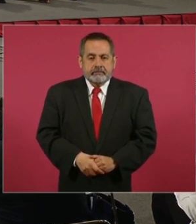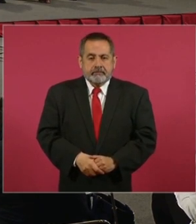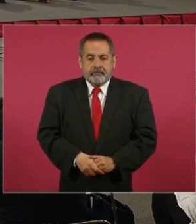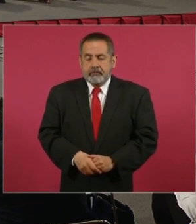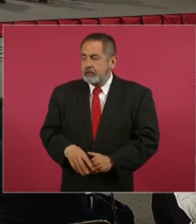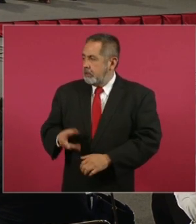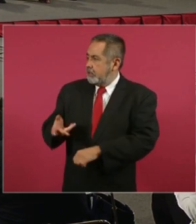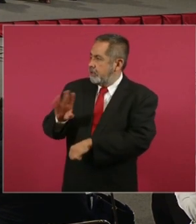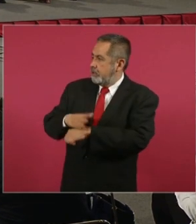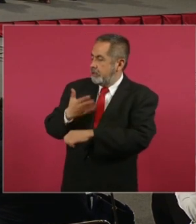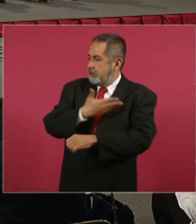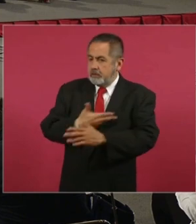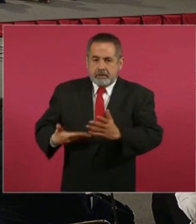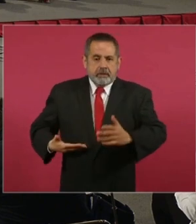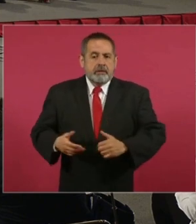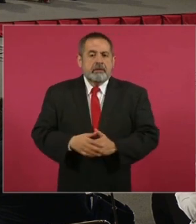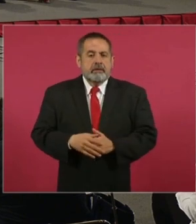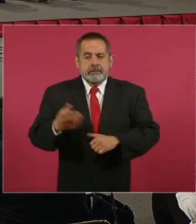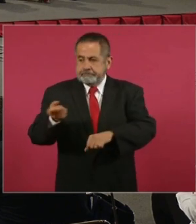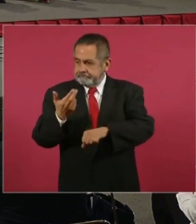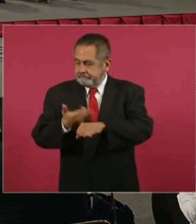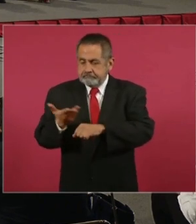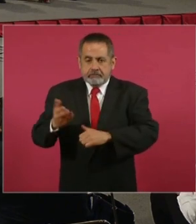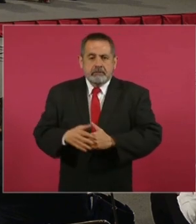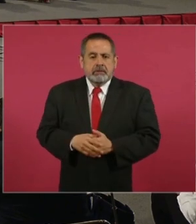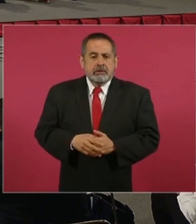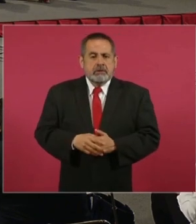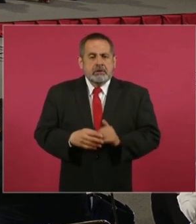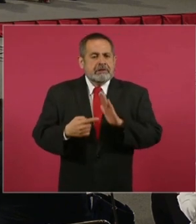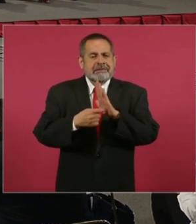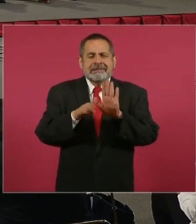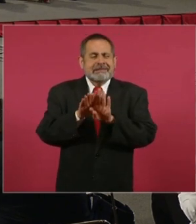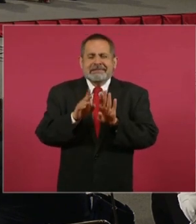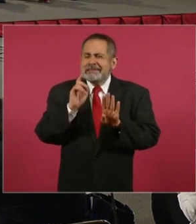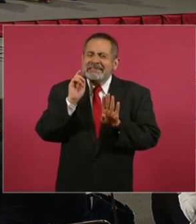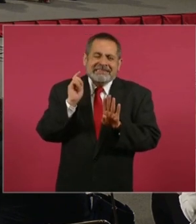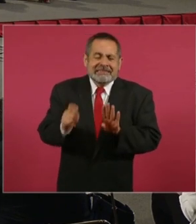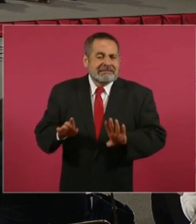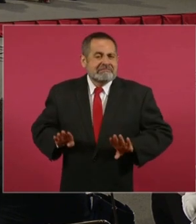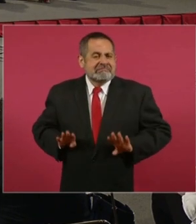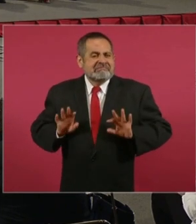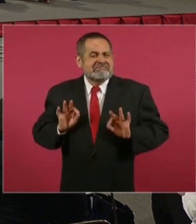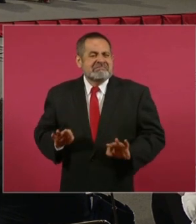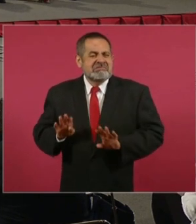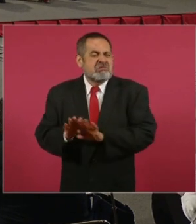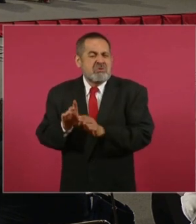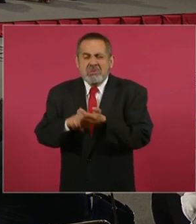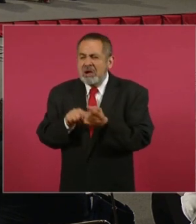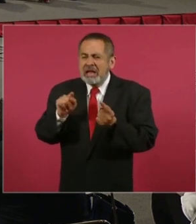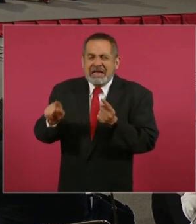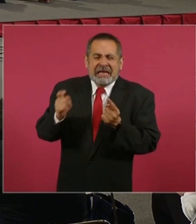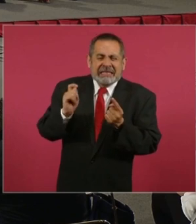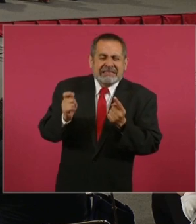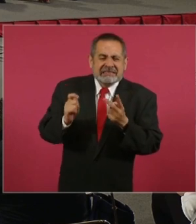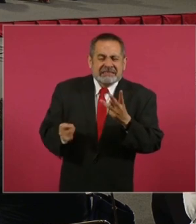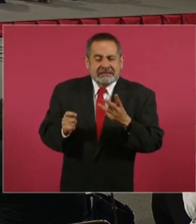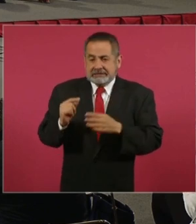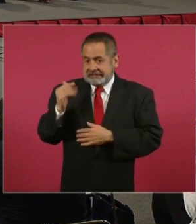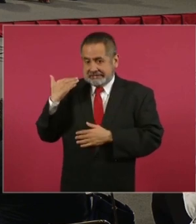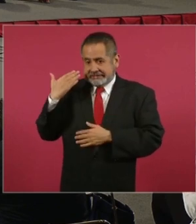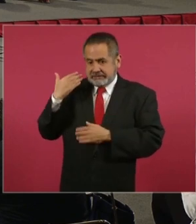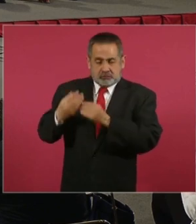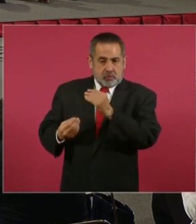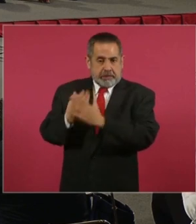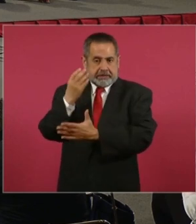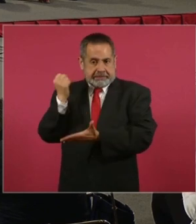Con su permiso, presidente, secretaria, voy a dar las características generales de las áreas naturales protegidas de reciente